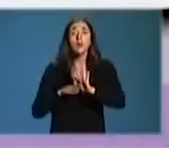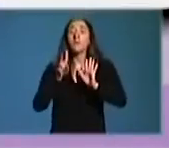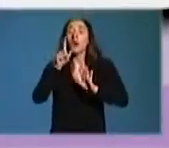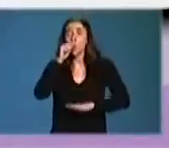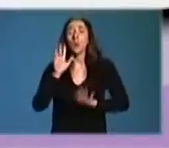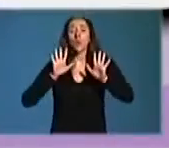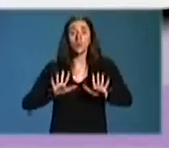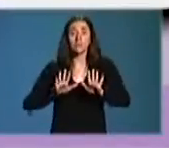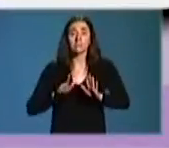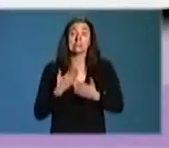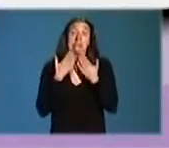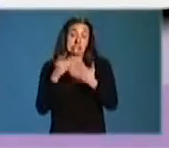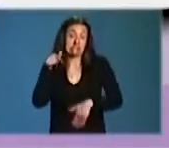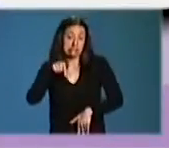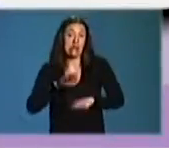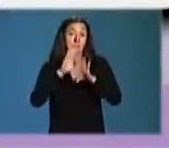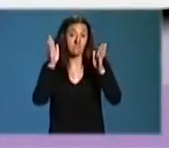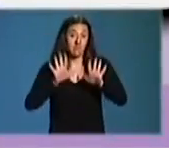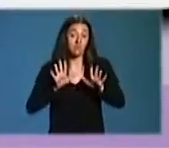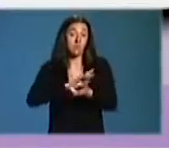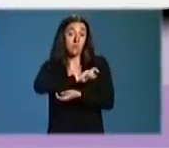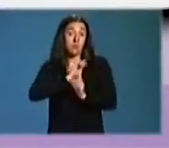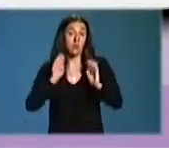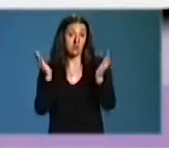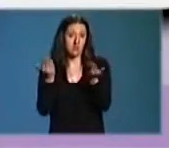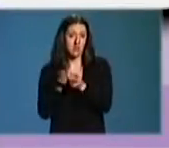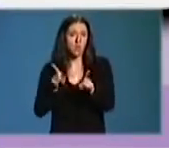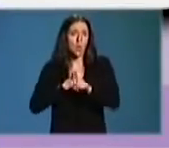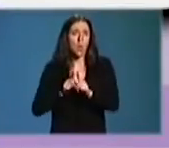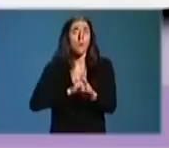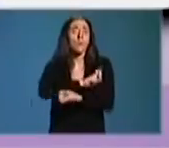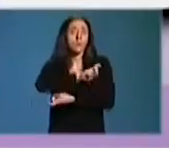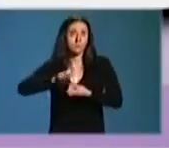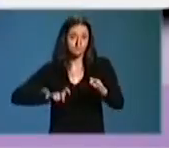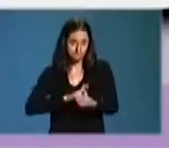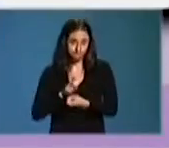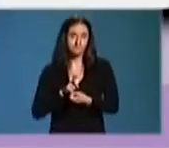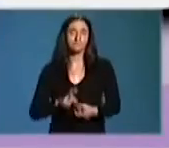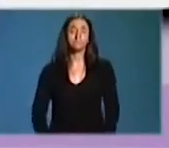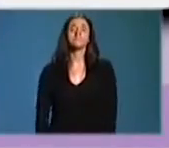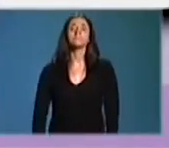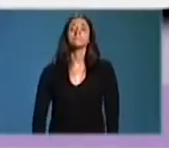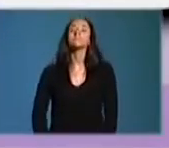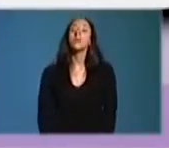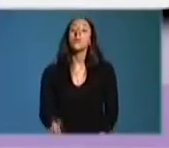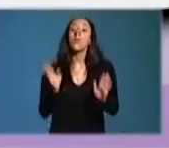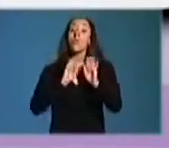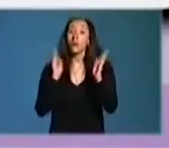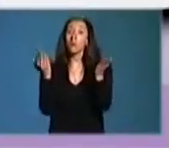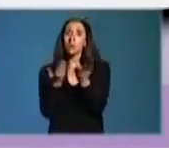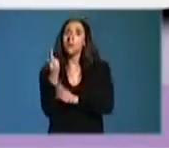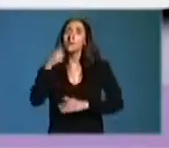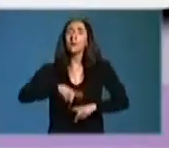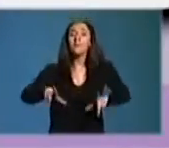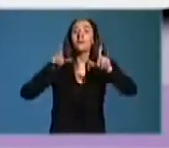lo que se conmemora como saben o décimo aniversario de la declaración de la muralla como ven patrimonio de la humanidad es un toca muralla son protagonistas